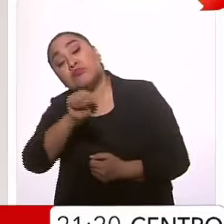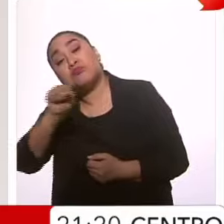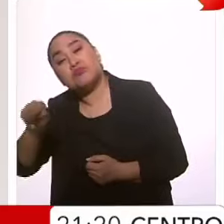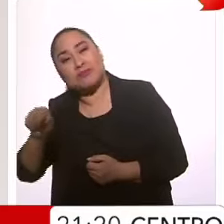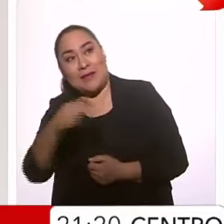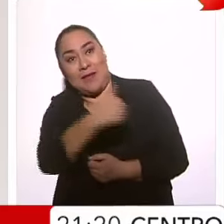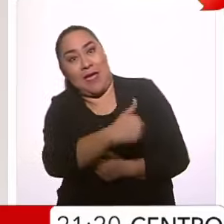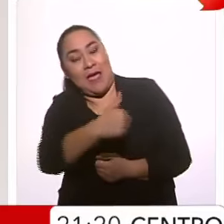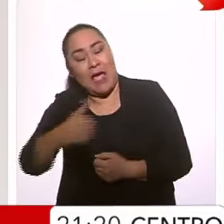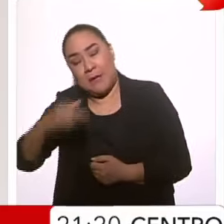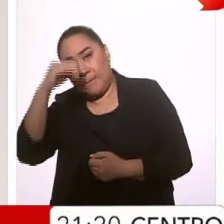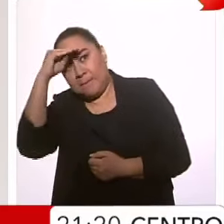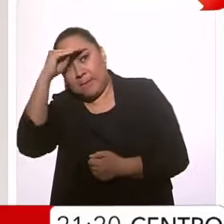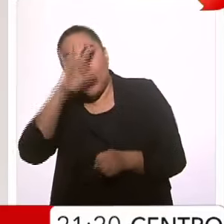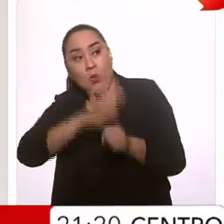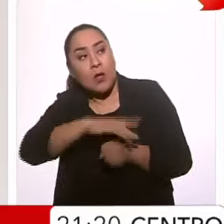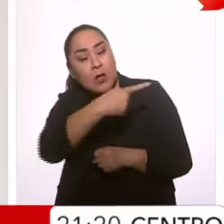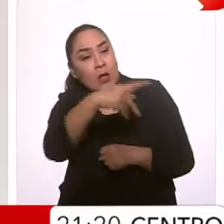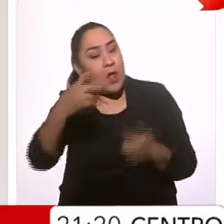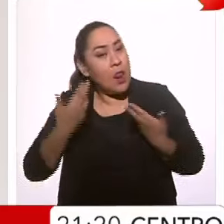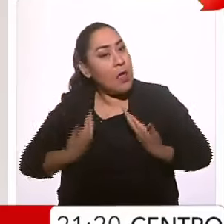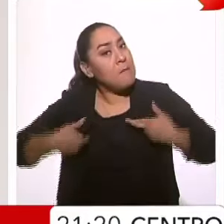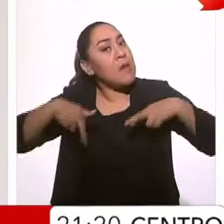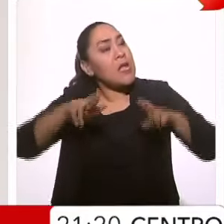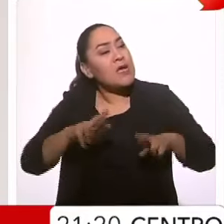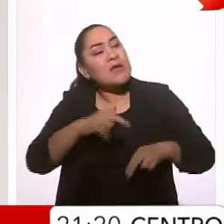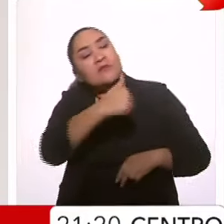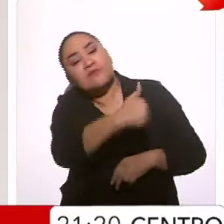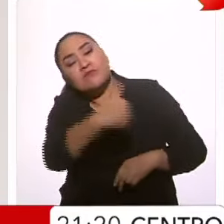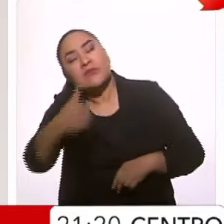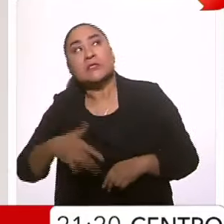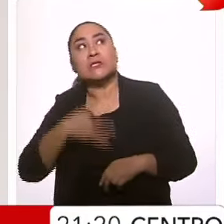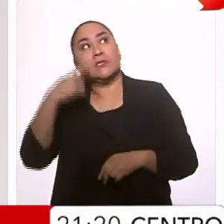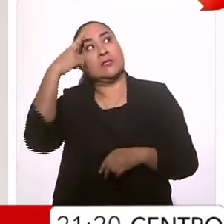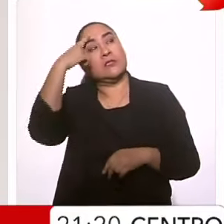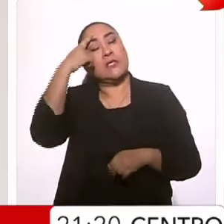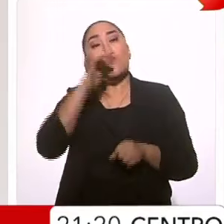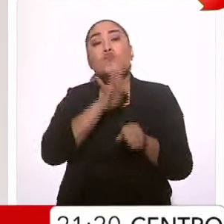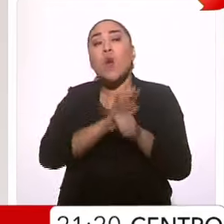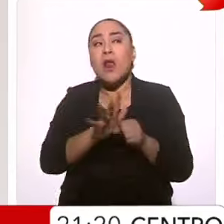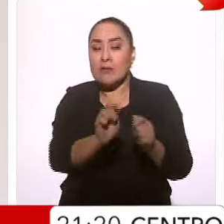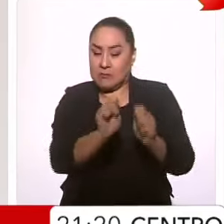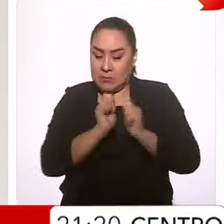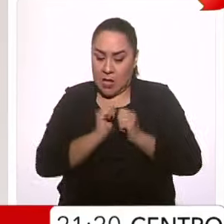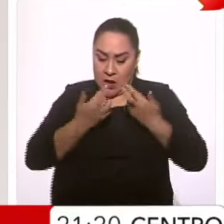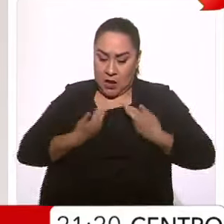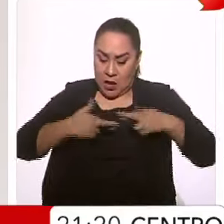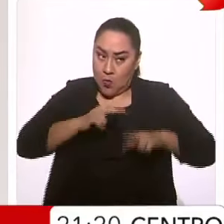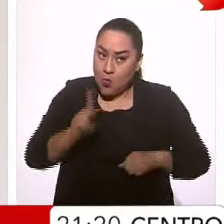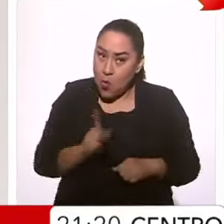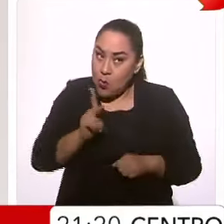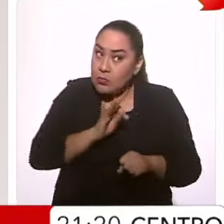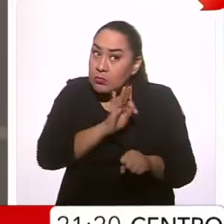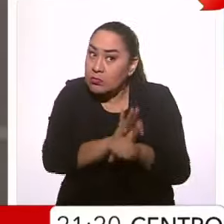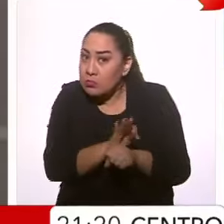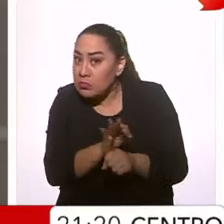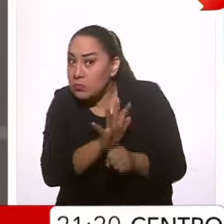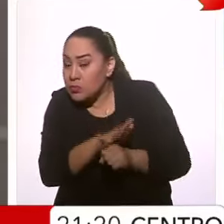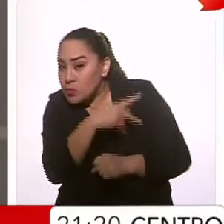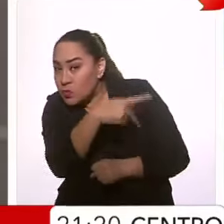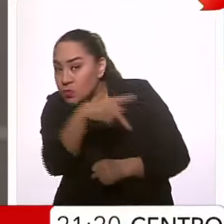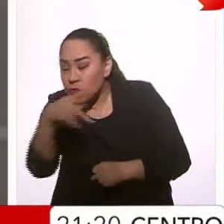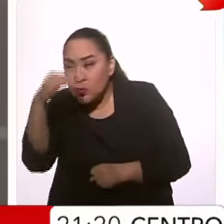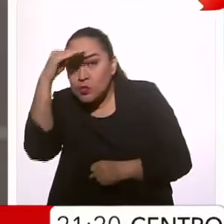representantes qué es lo que representan para la sociedad y qué es lo que los llevará en una